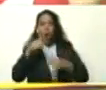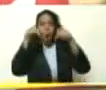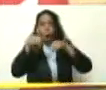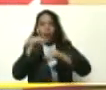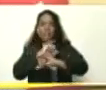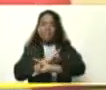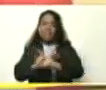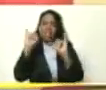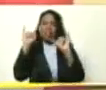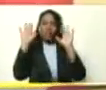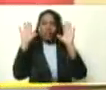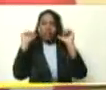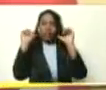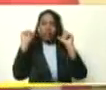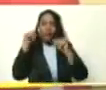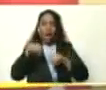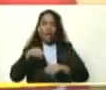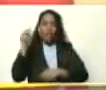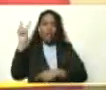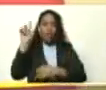despide de Venezuela.